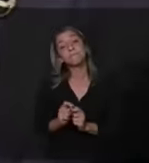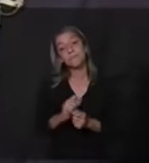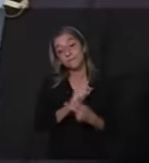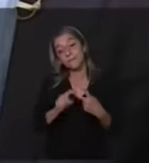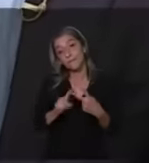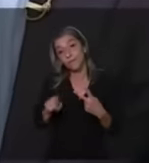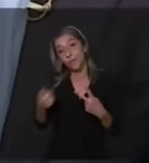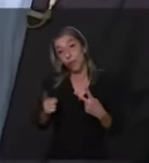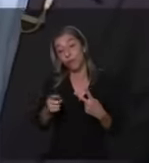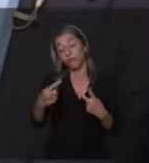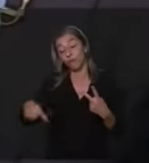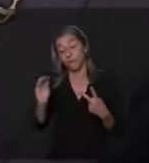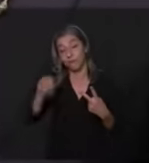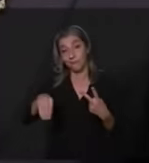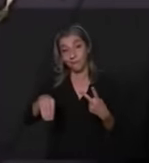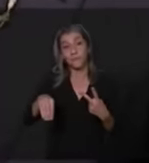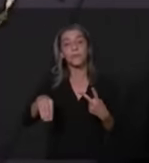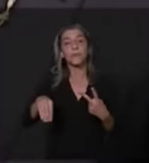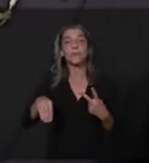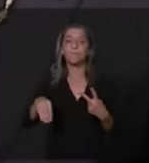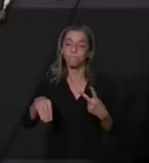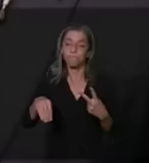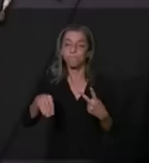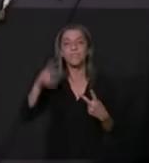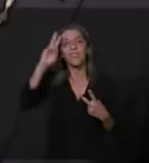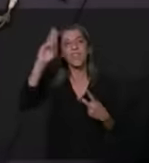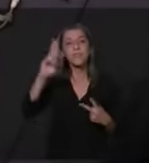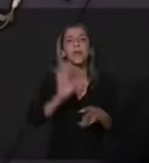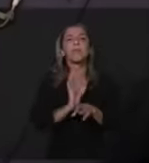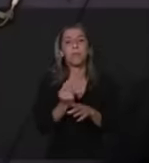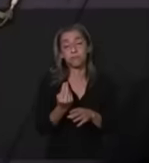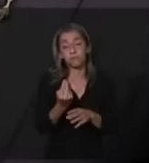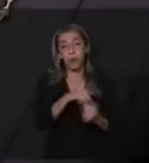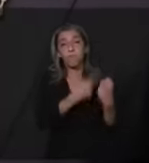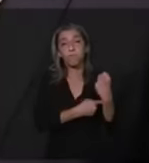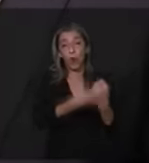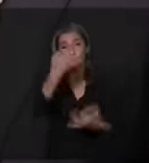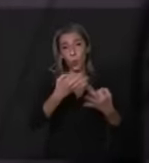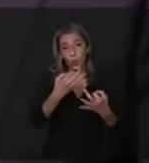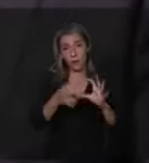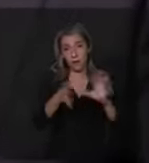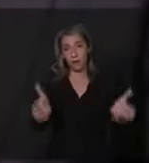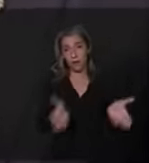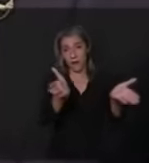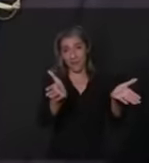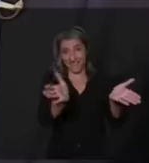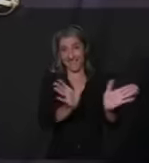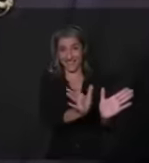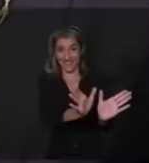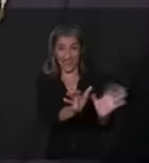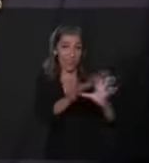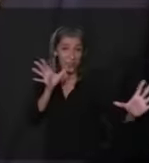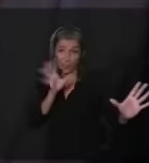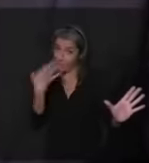trabajo que hay que hacer tiene que ver con respetar la independencia del Poder Judicial, pero por otro lado medir resultados.